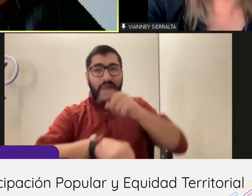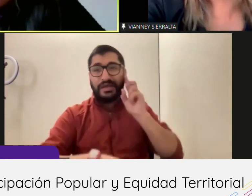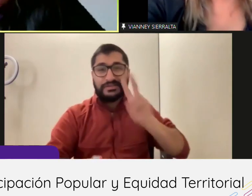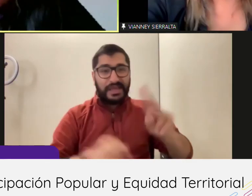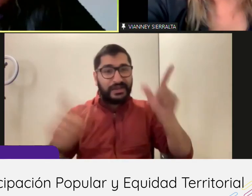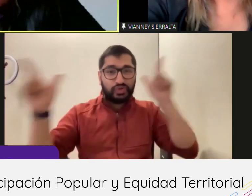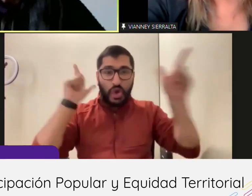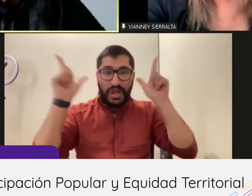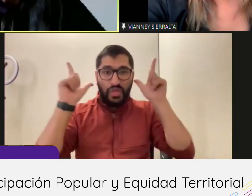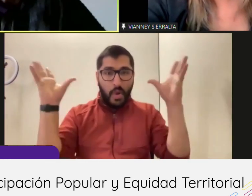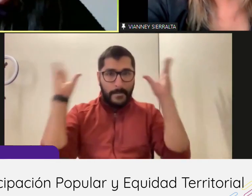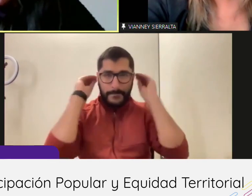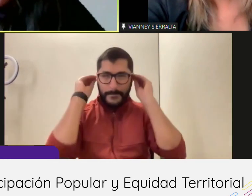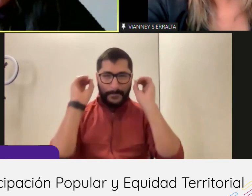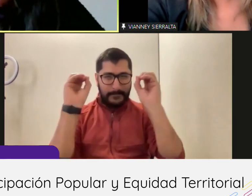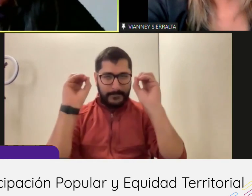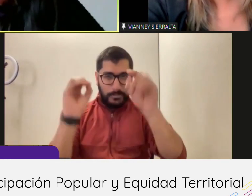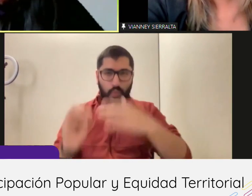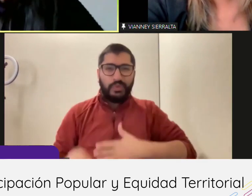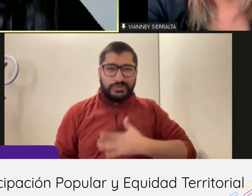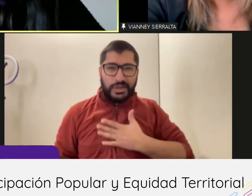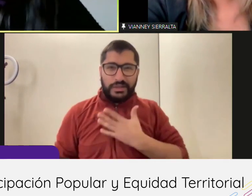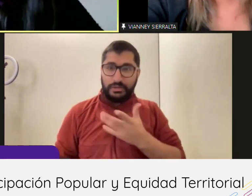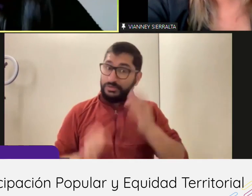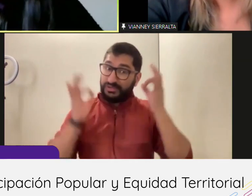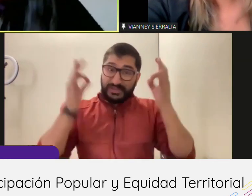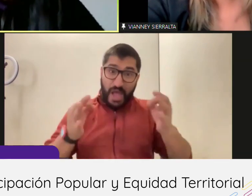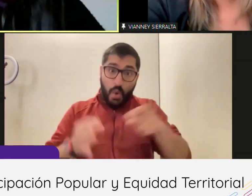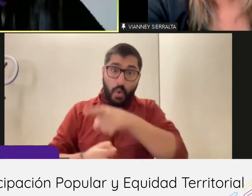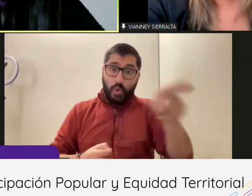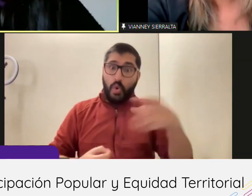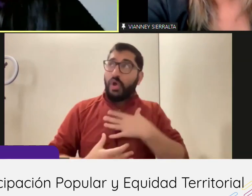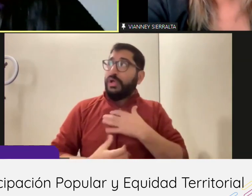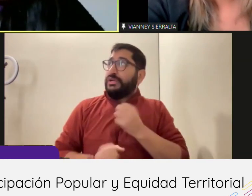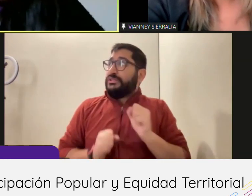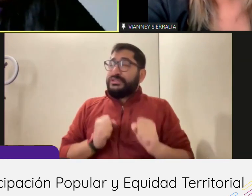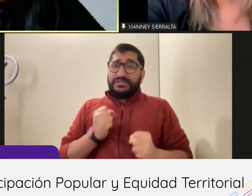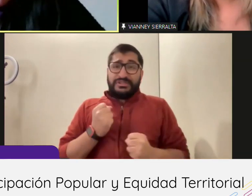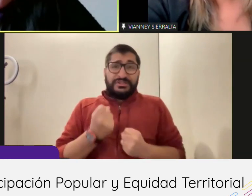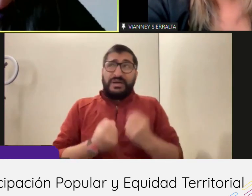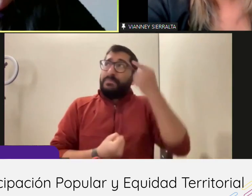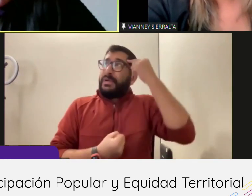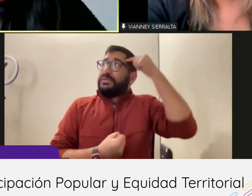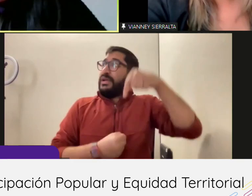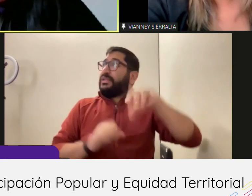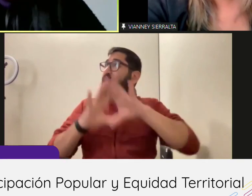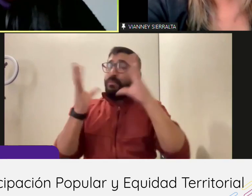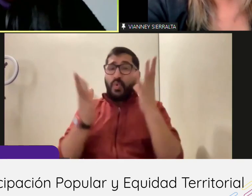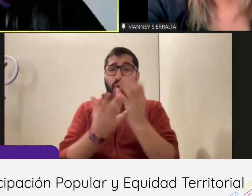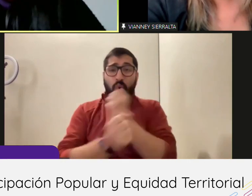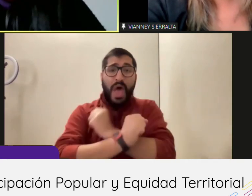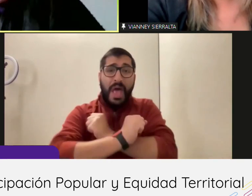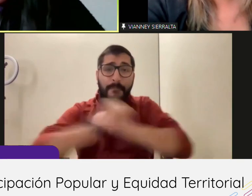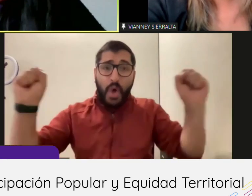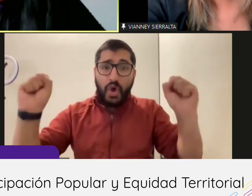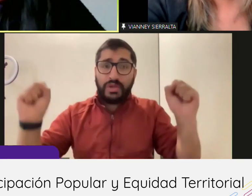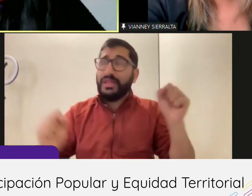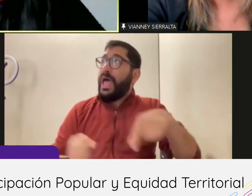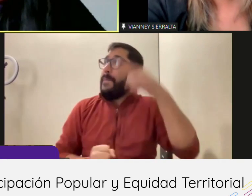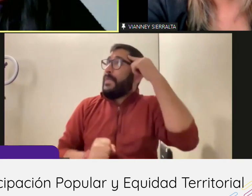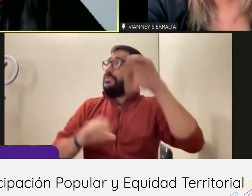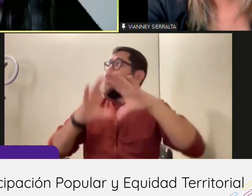de empatía en donde las 24 horas del día ustedes no puedan escuchar absolutamente nada. Por supuesto se